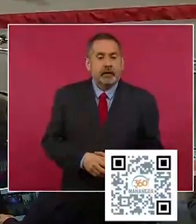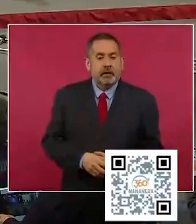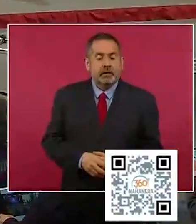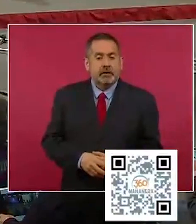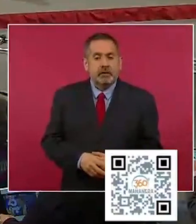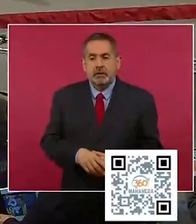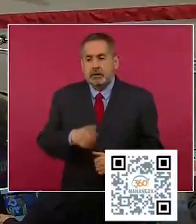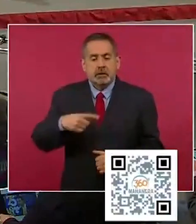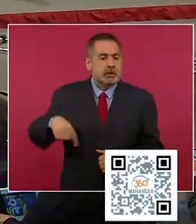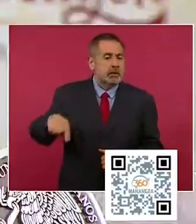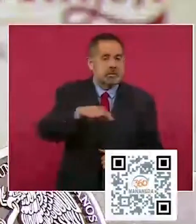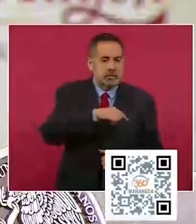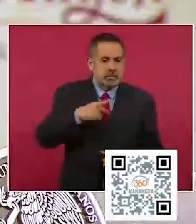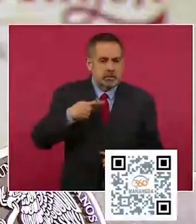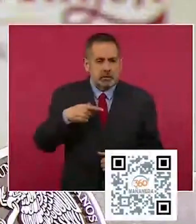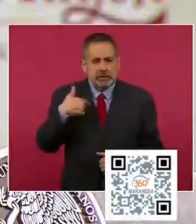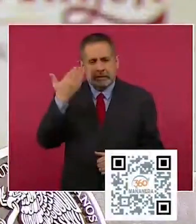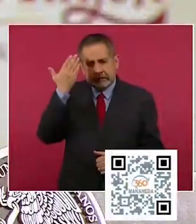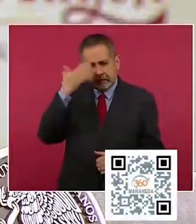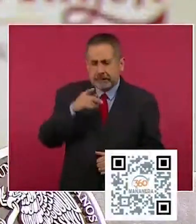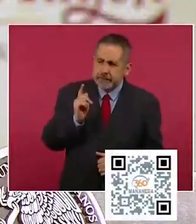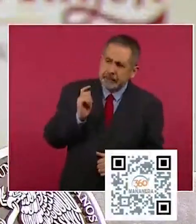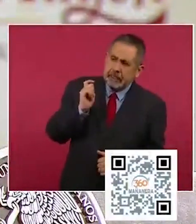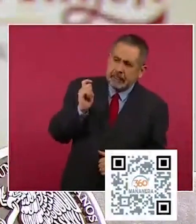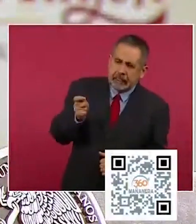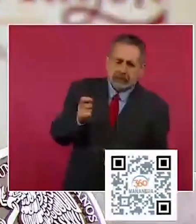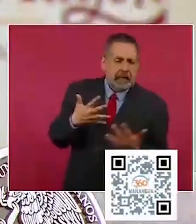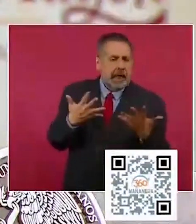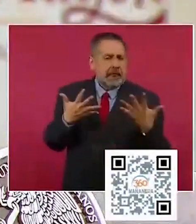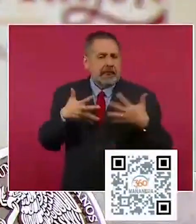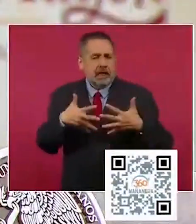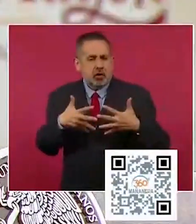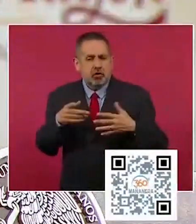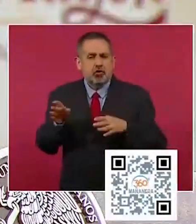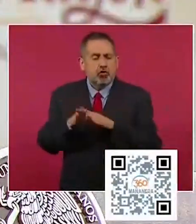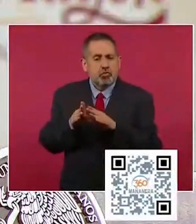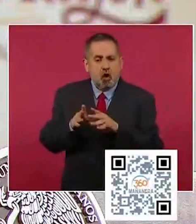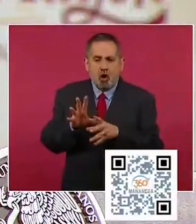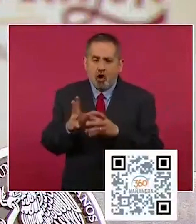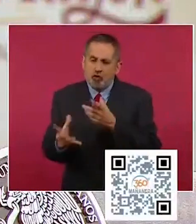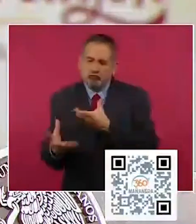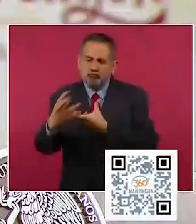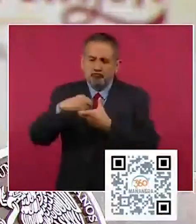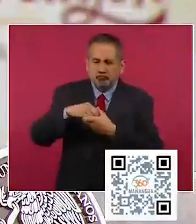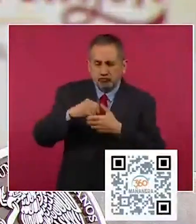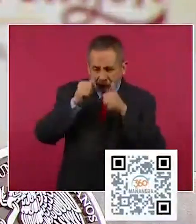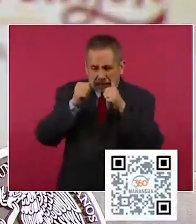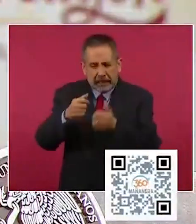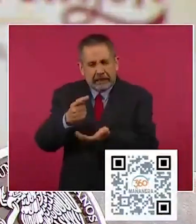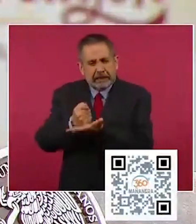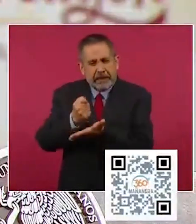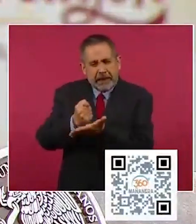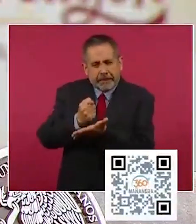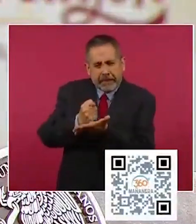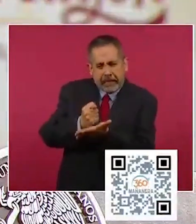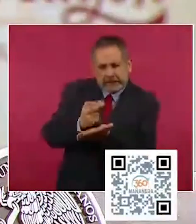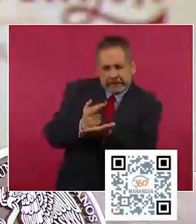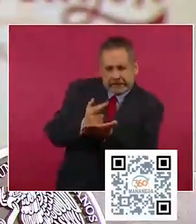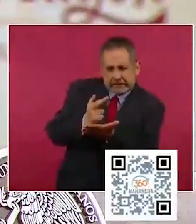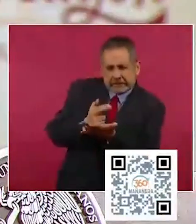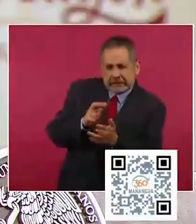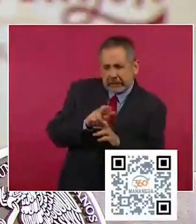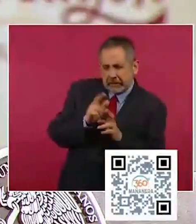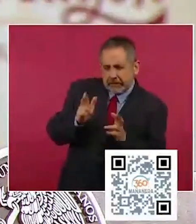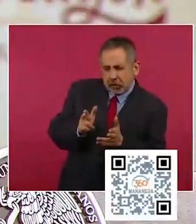identifica más sobre el trabajo de Teletón, que es este modelo integral para la rehabilitación. Pero